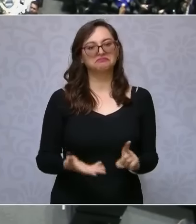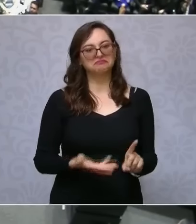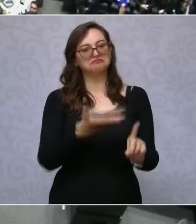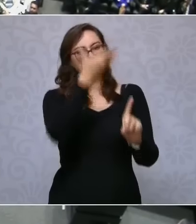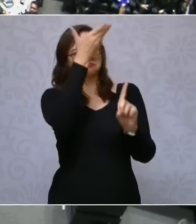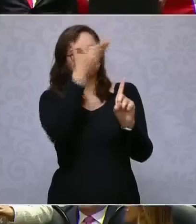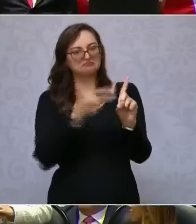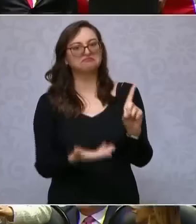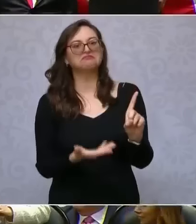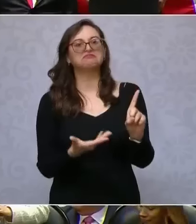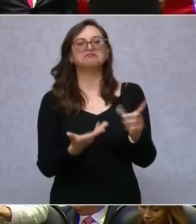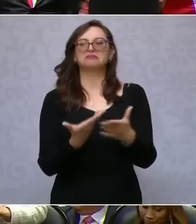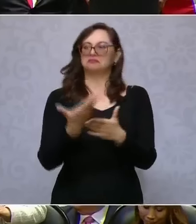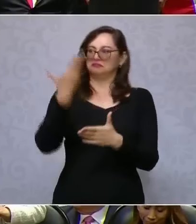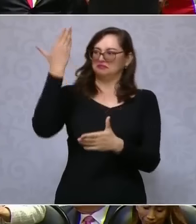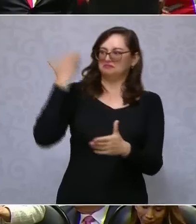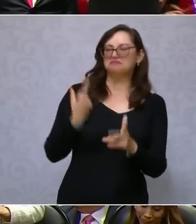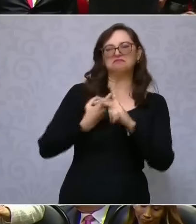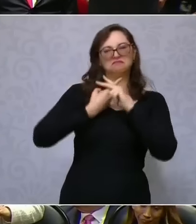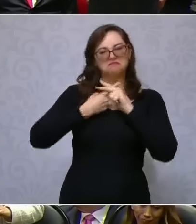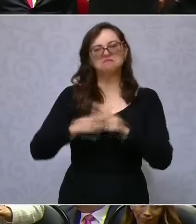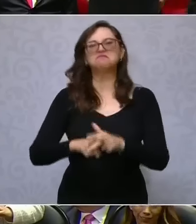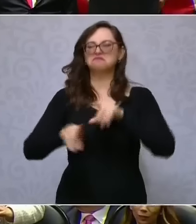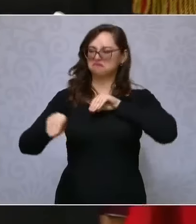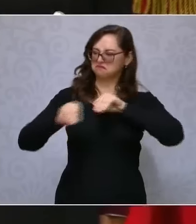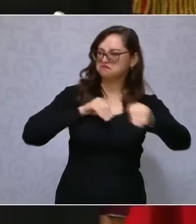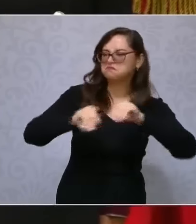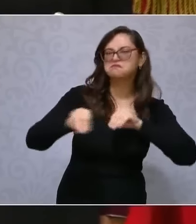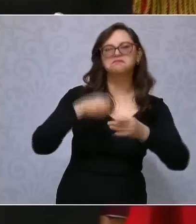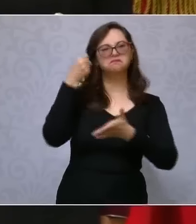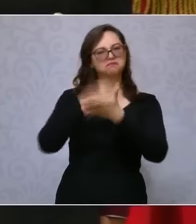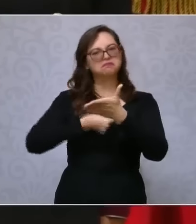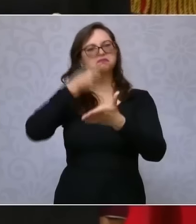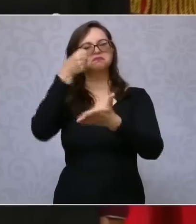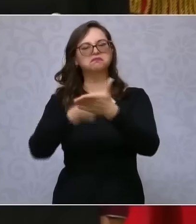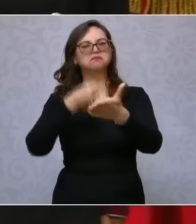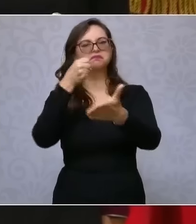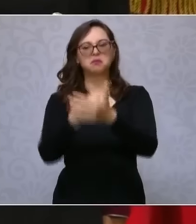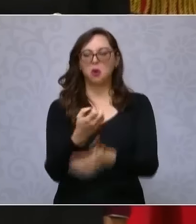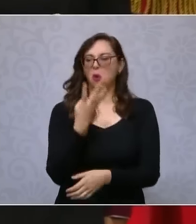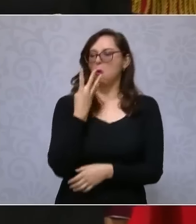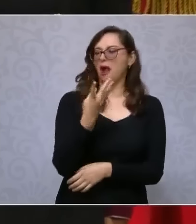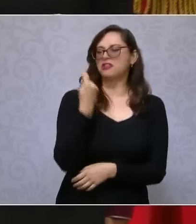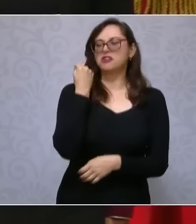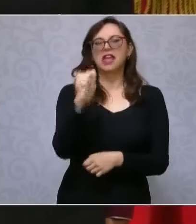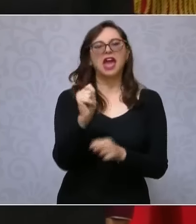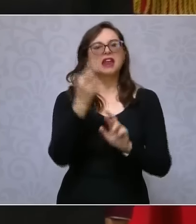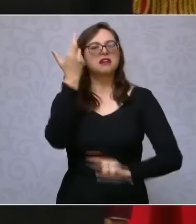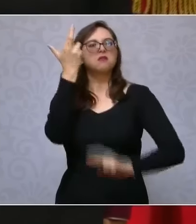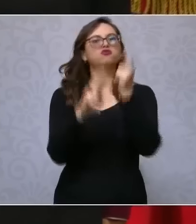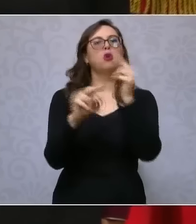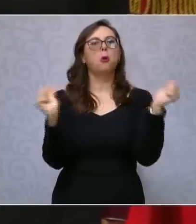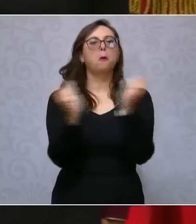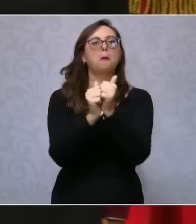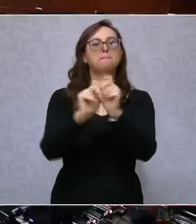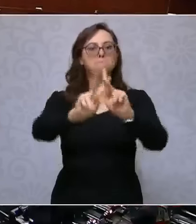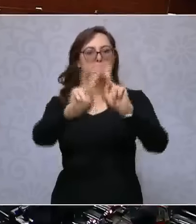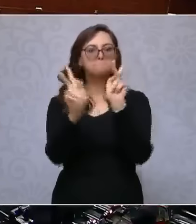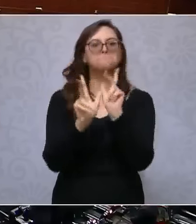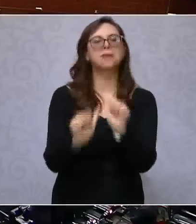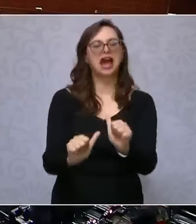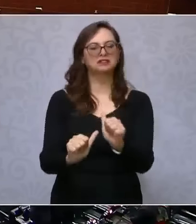Inició la revolución pacífica de la cuarta transformación de la vida pública de